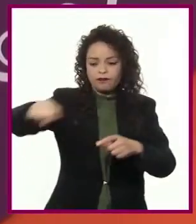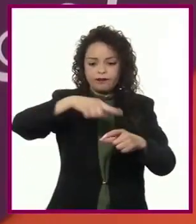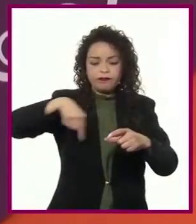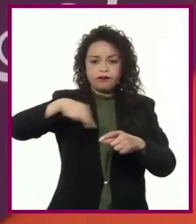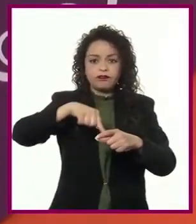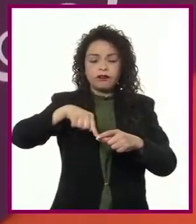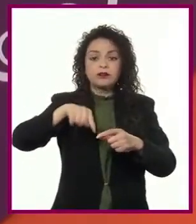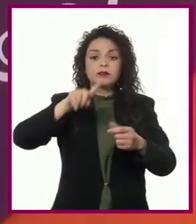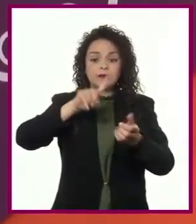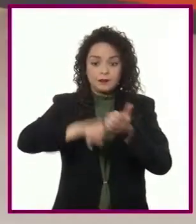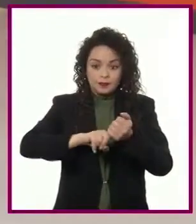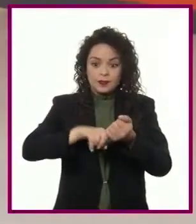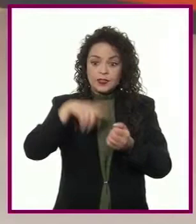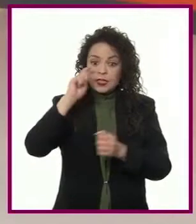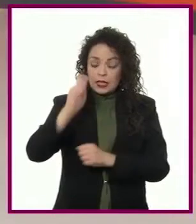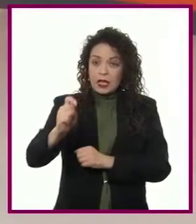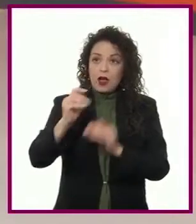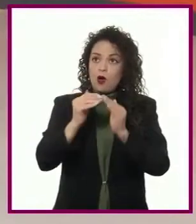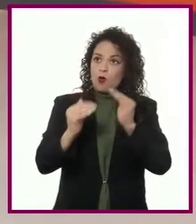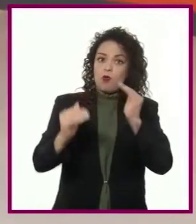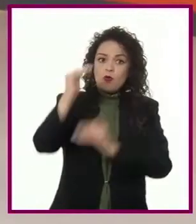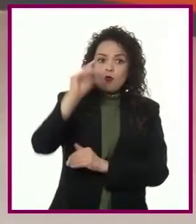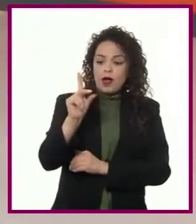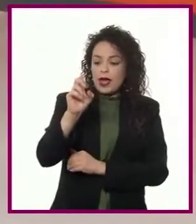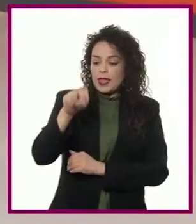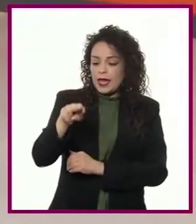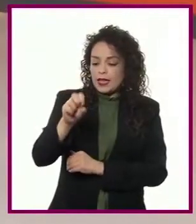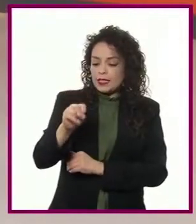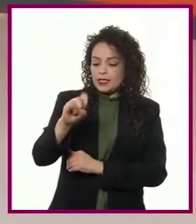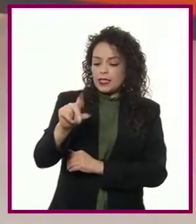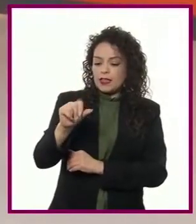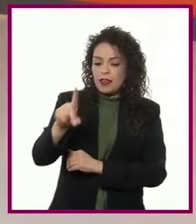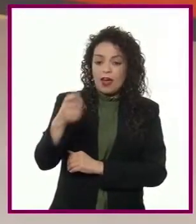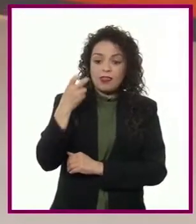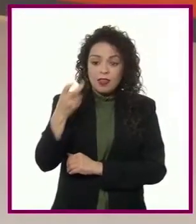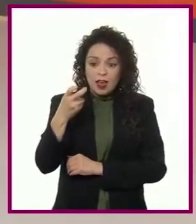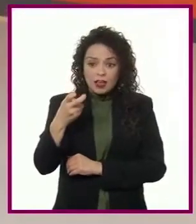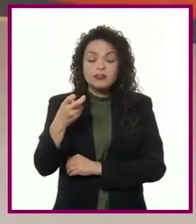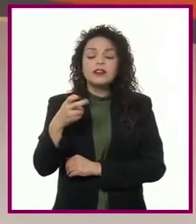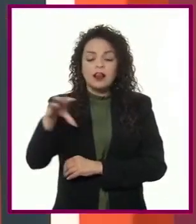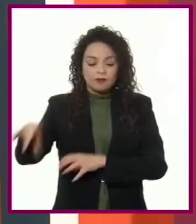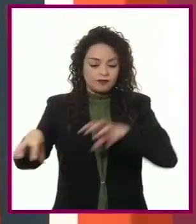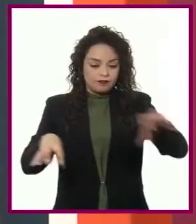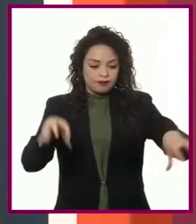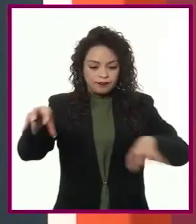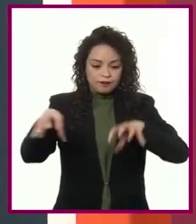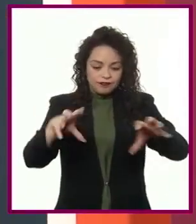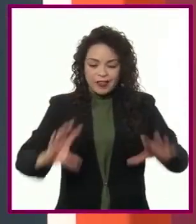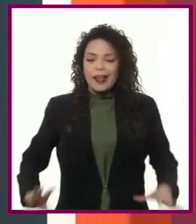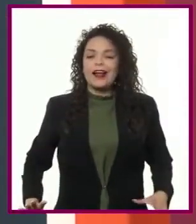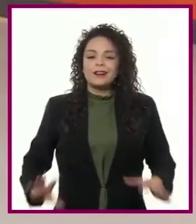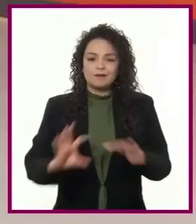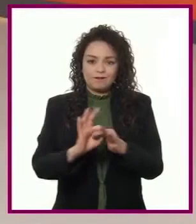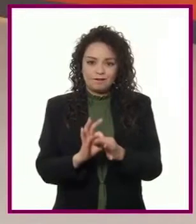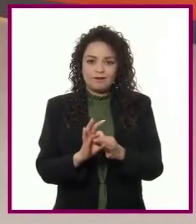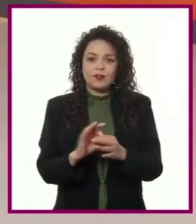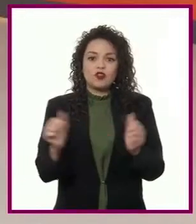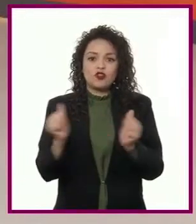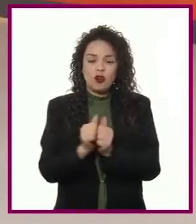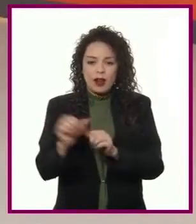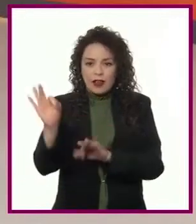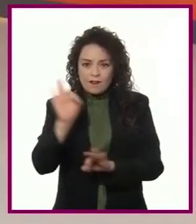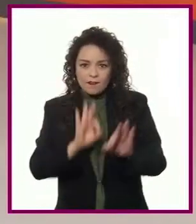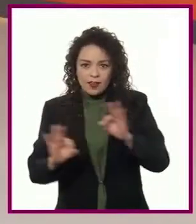universo primigenio. Así, la distribución de estas está íntimamente relacionada con la física